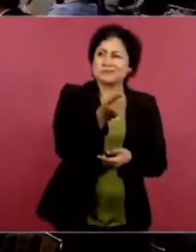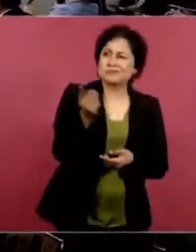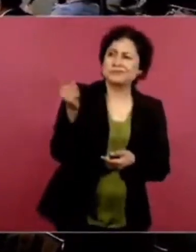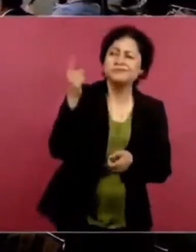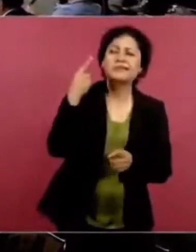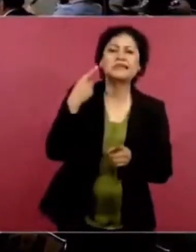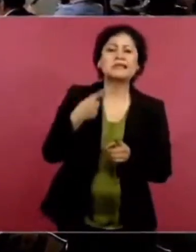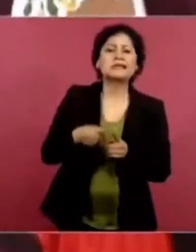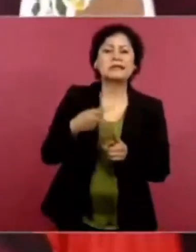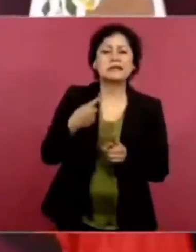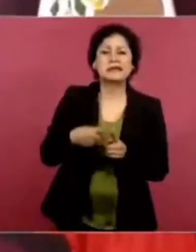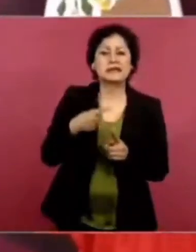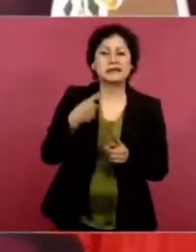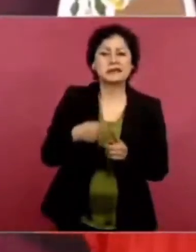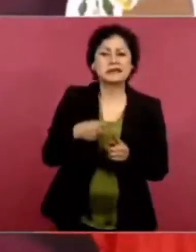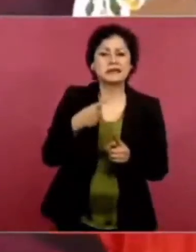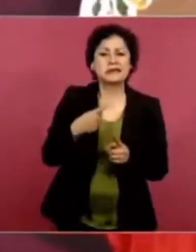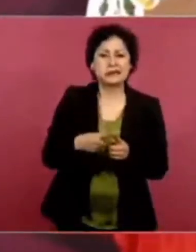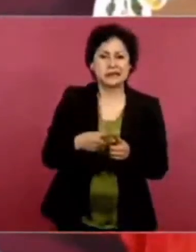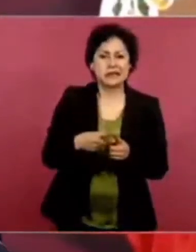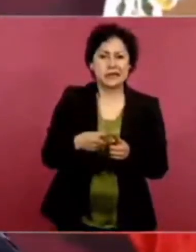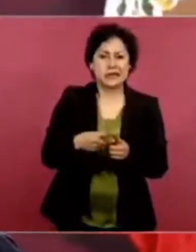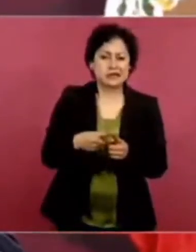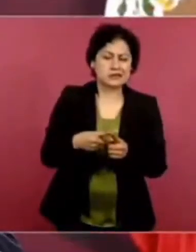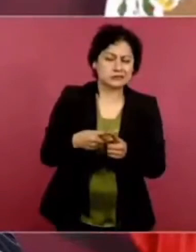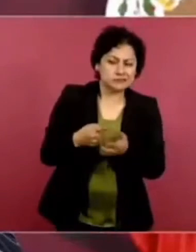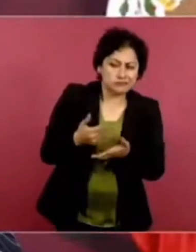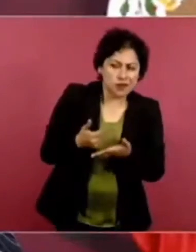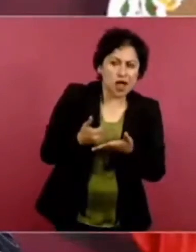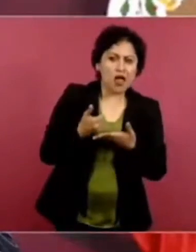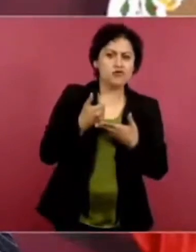que pudiera ayudarnos